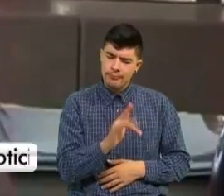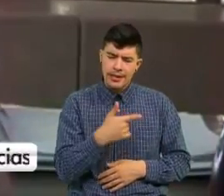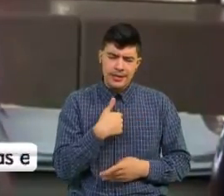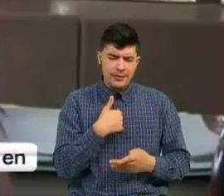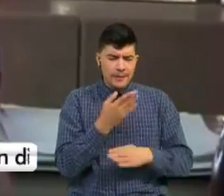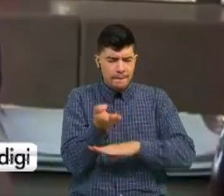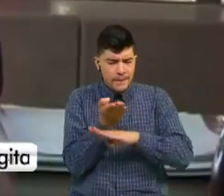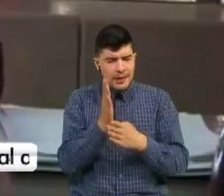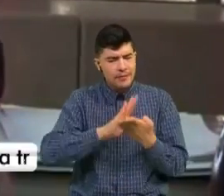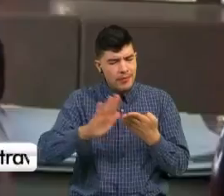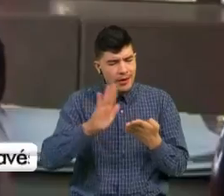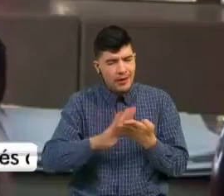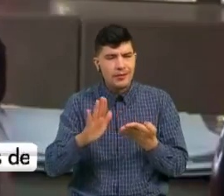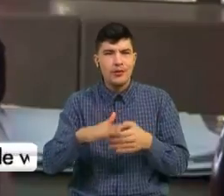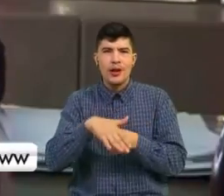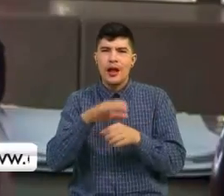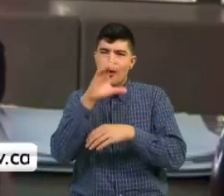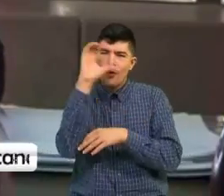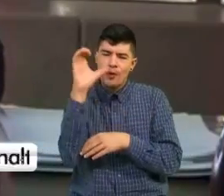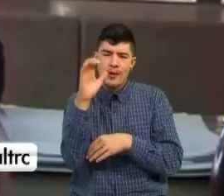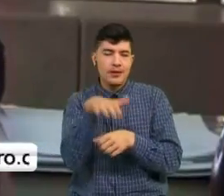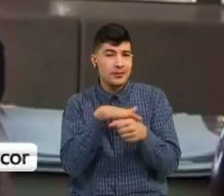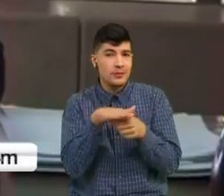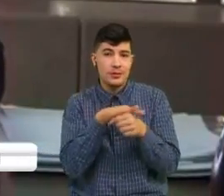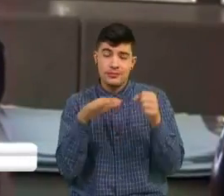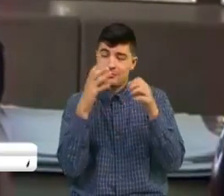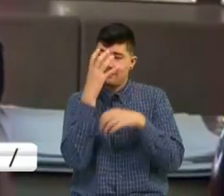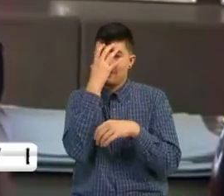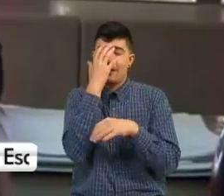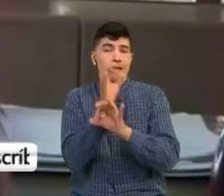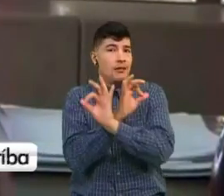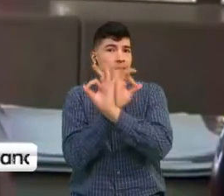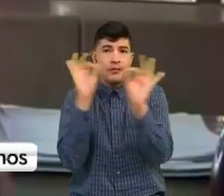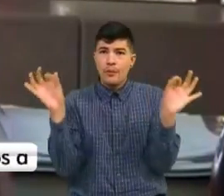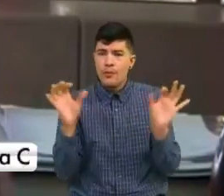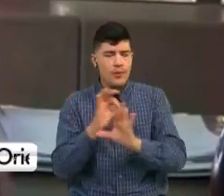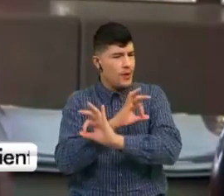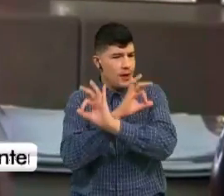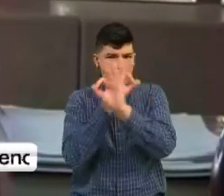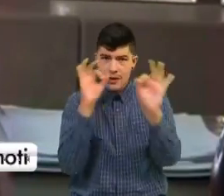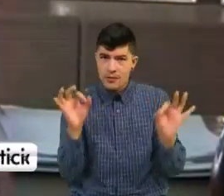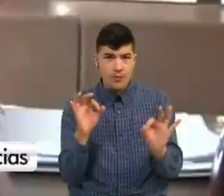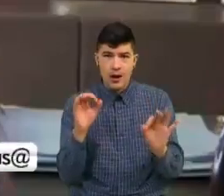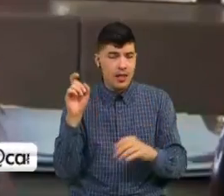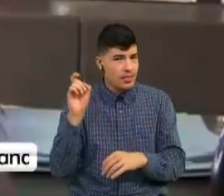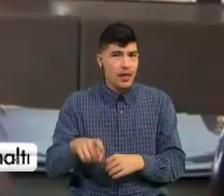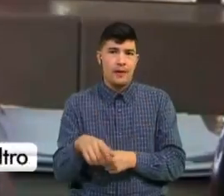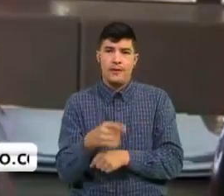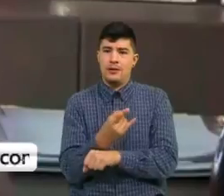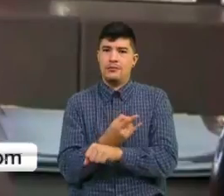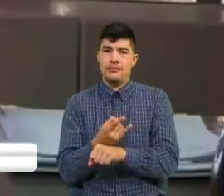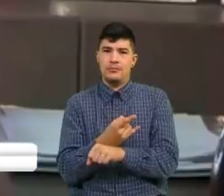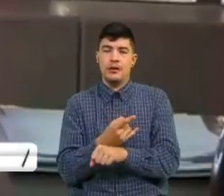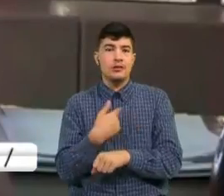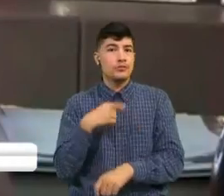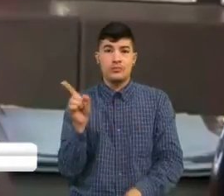a los colombianos por este hecho bochornoso, que nunca, nunca ha debido suceder. No